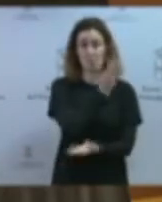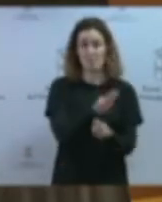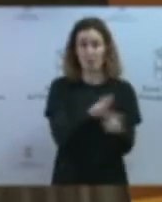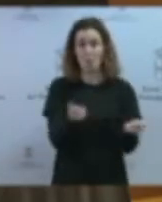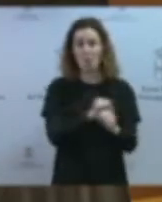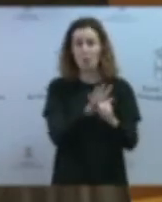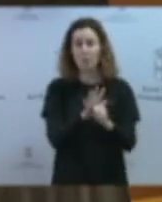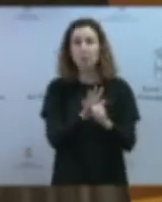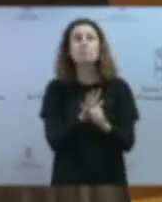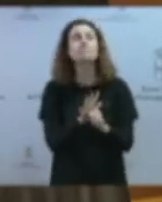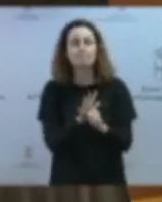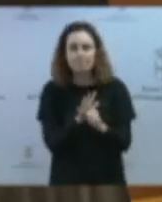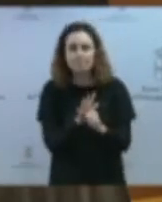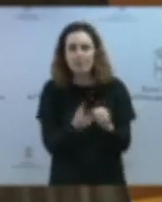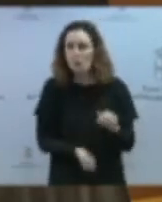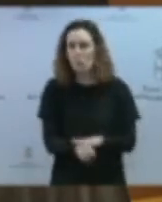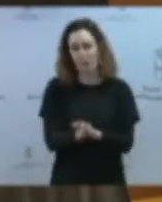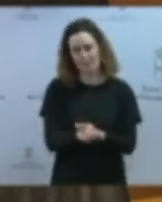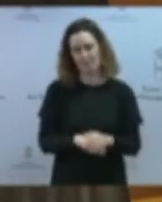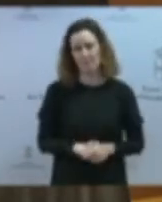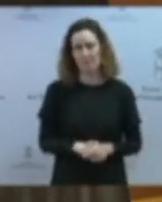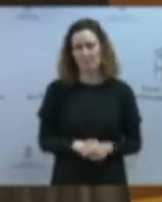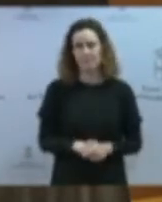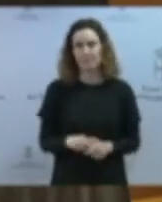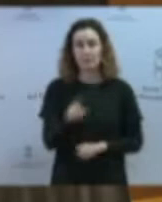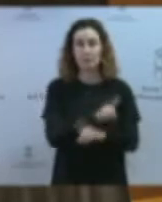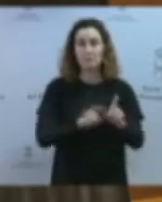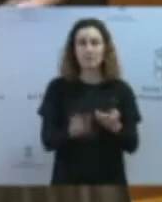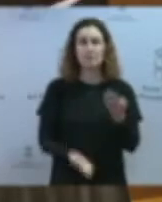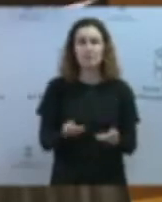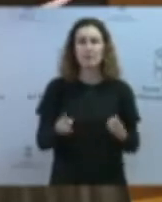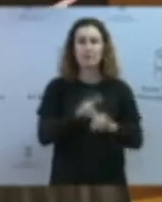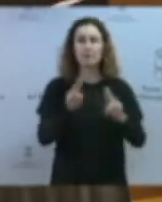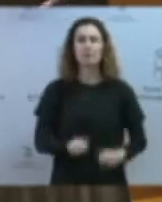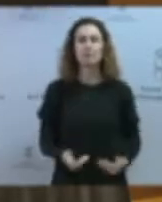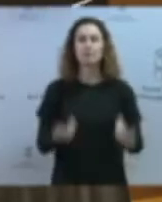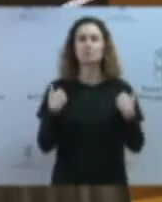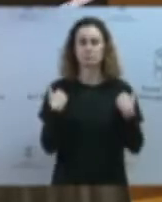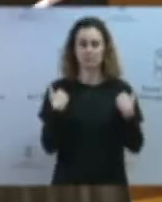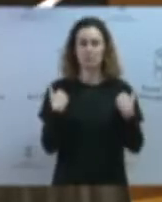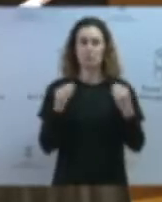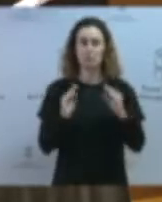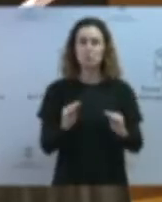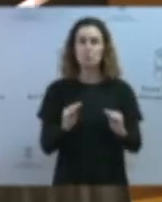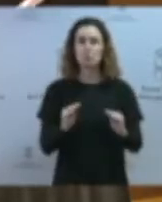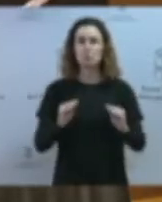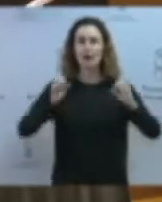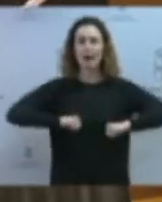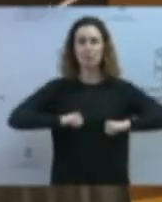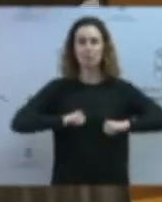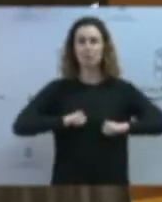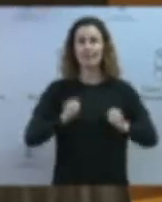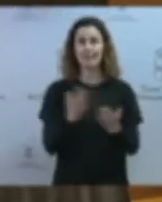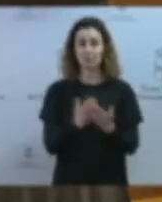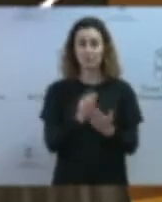estudio del Programa para la Evaluación Internacional de las Competencias de los Adultos, los estudiantes perderán hasta un 2,6% de ingresos a lo largo de